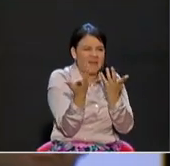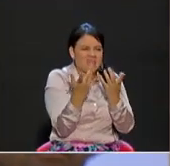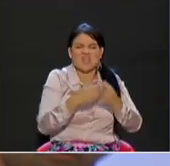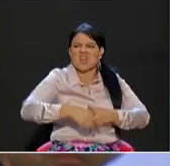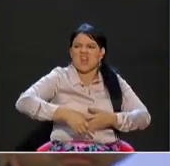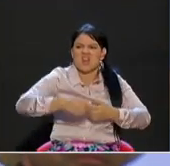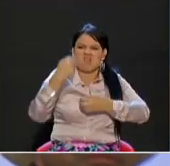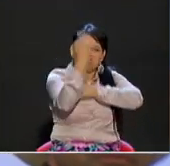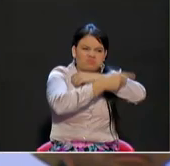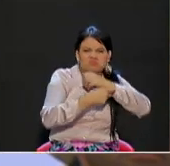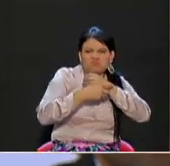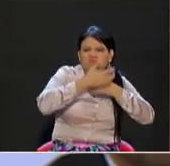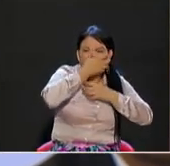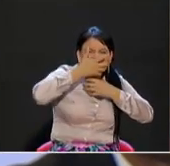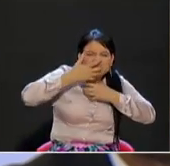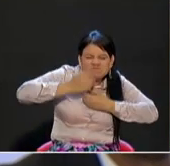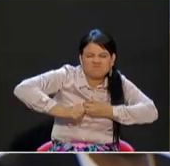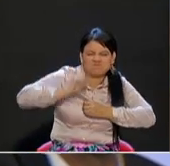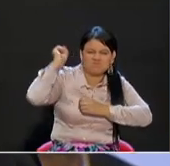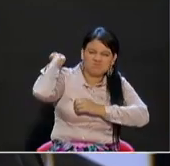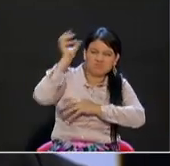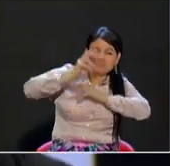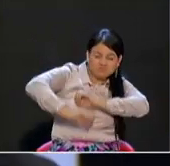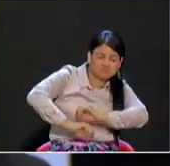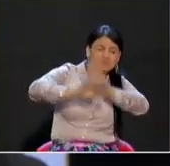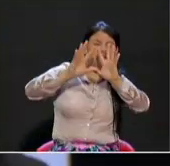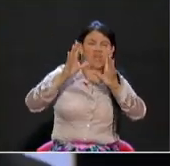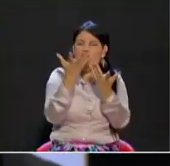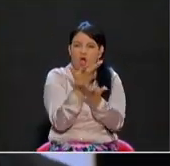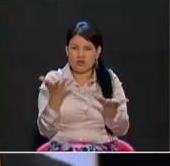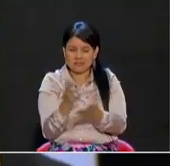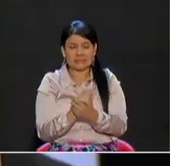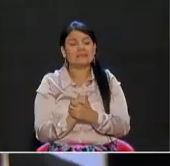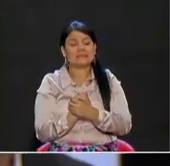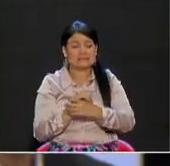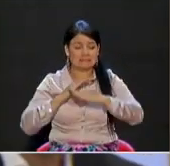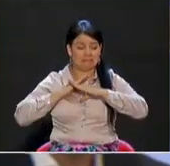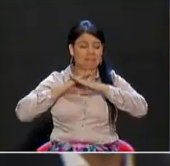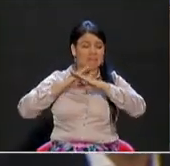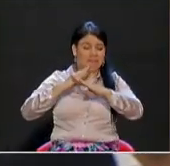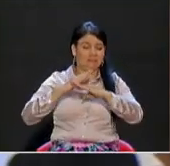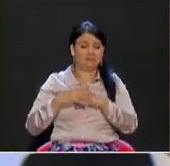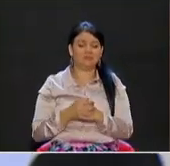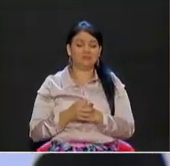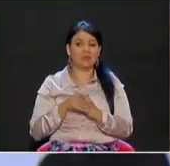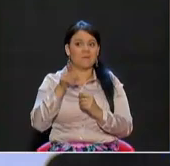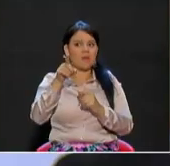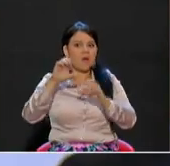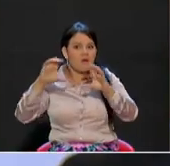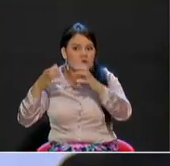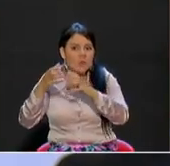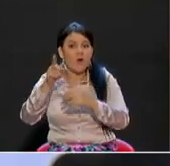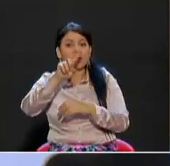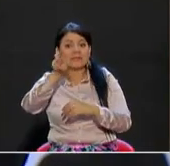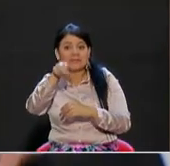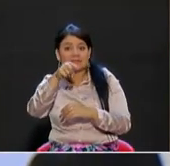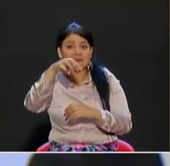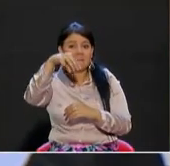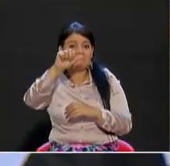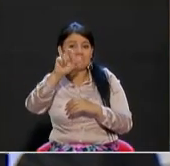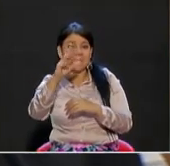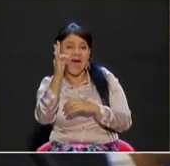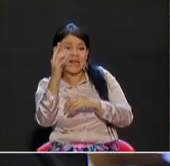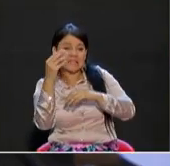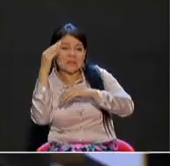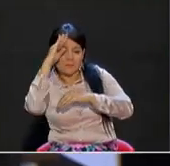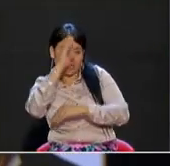regulada y en ese sentido es obvio que yo que soy experto y de trabajado con ellos él es más ya pasó su ciclo y teníamos una